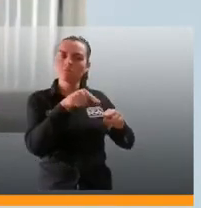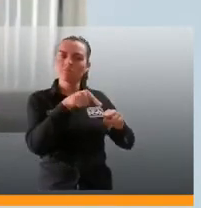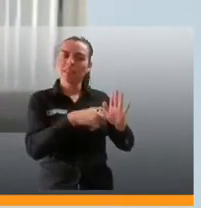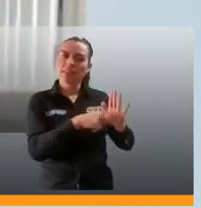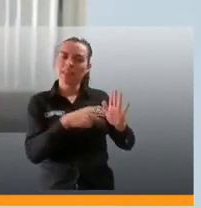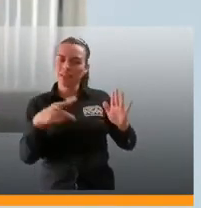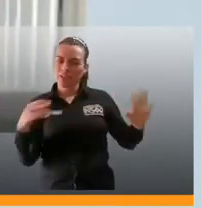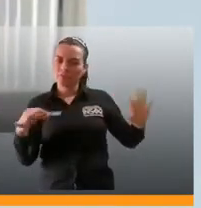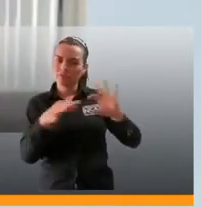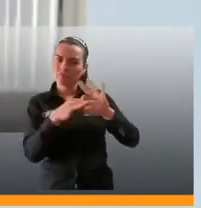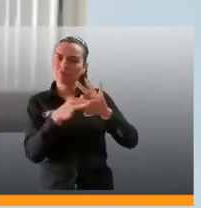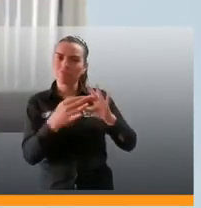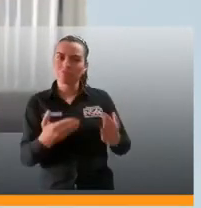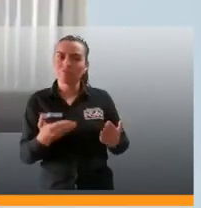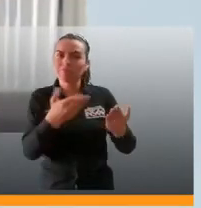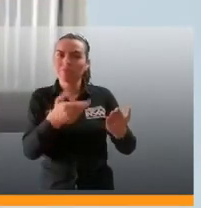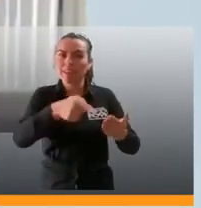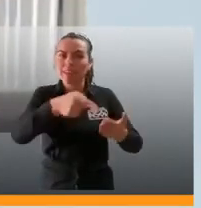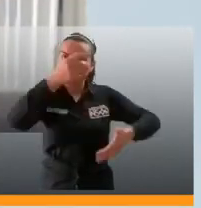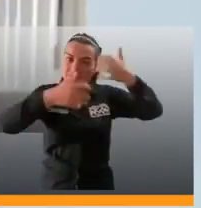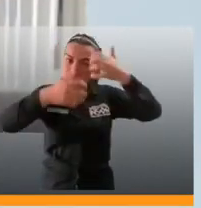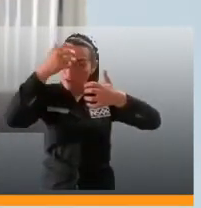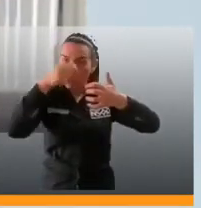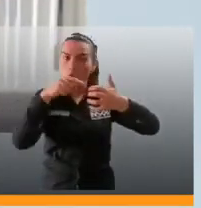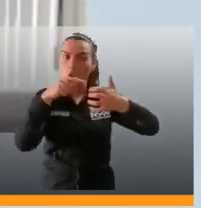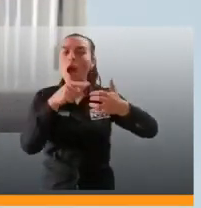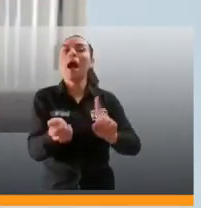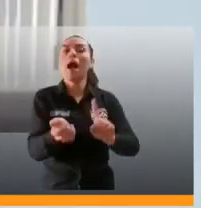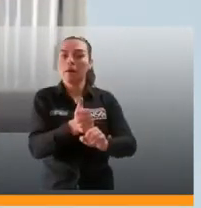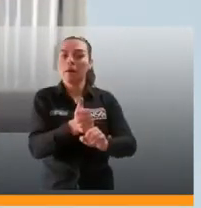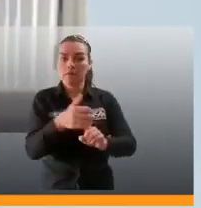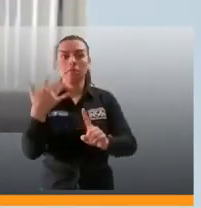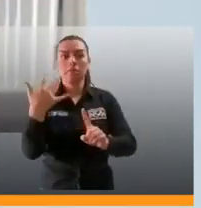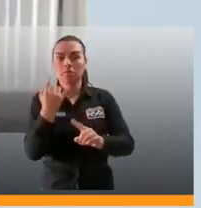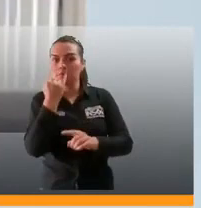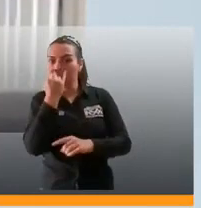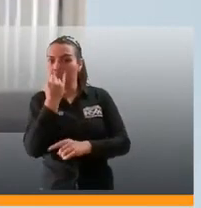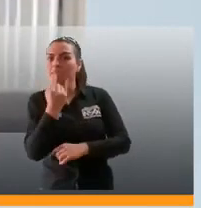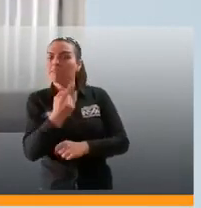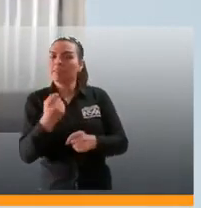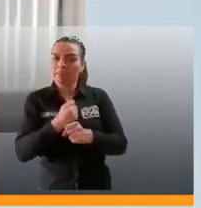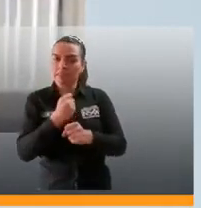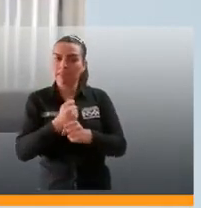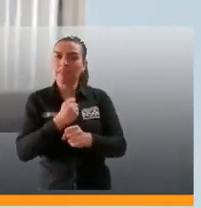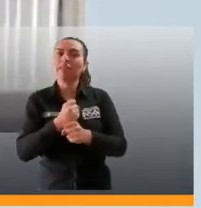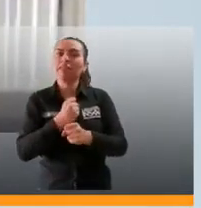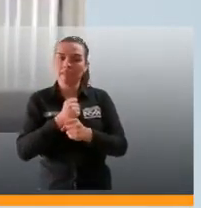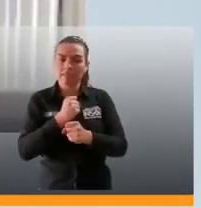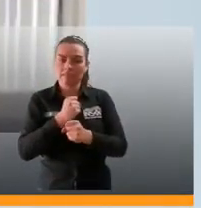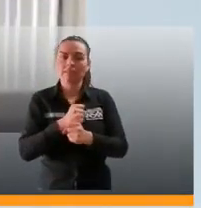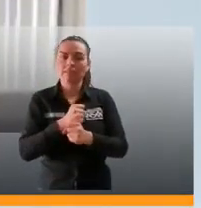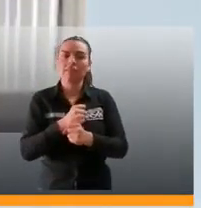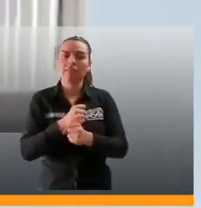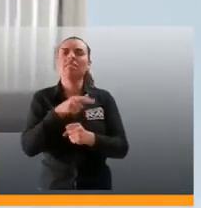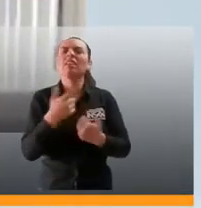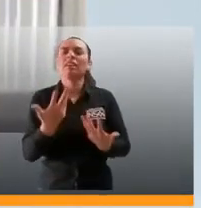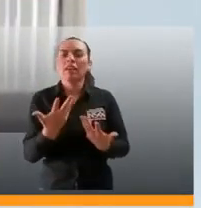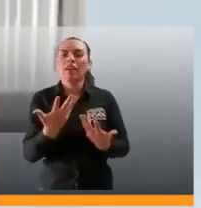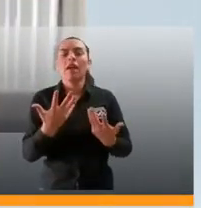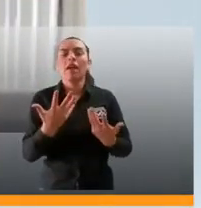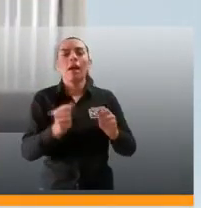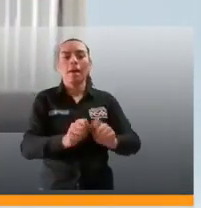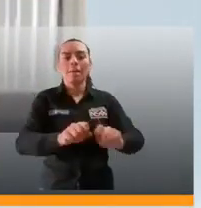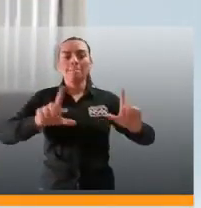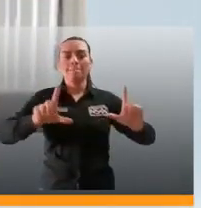por tecnología, y algo que fue un trabajo muy interesante en lo que es encuentros sincrónicos.